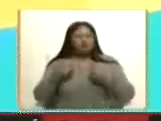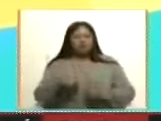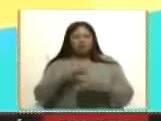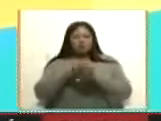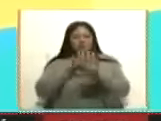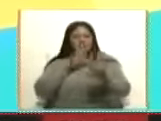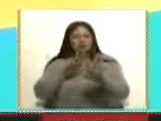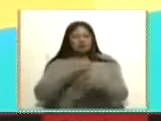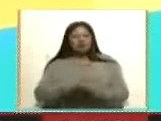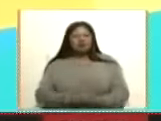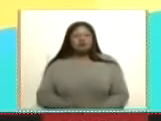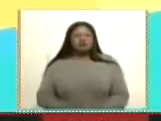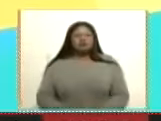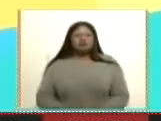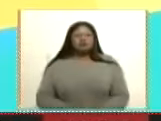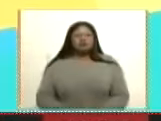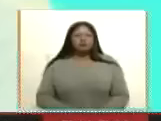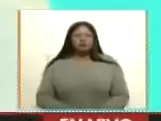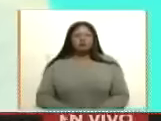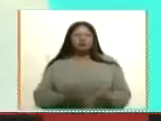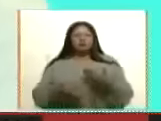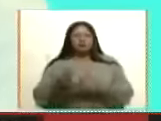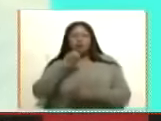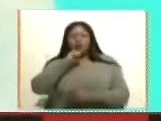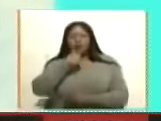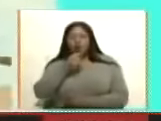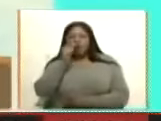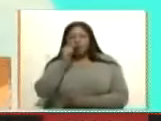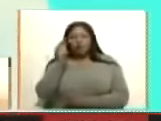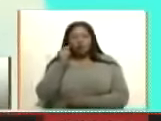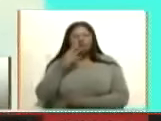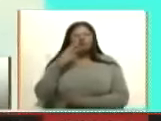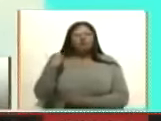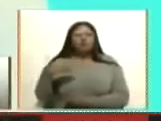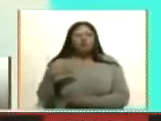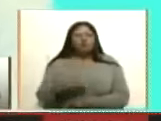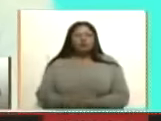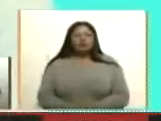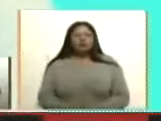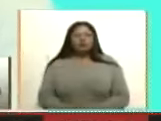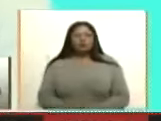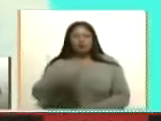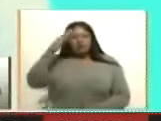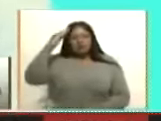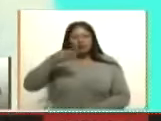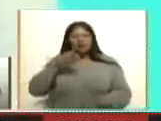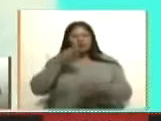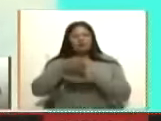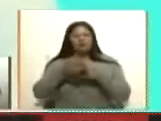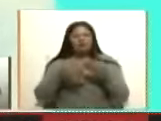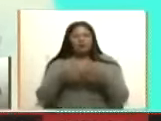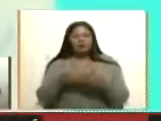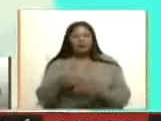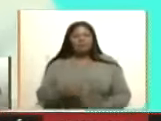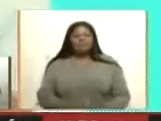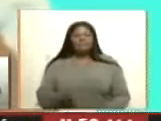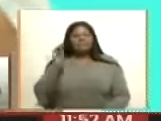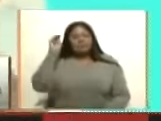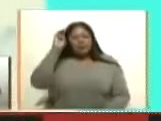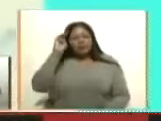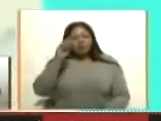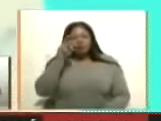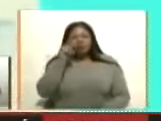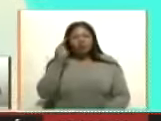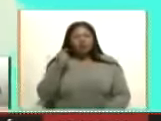mayoritaria salieron las abuelas los abuelos la juventud los militares los policías las maestras y los maestros no